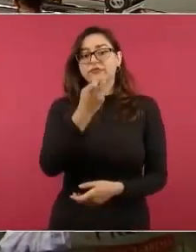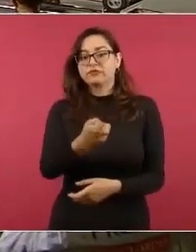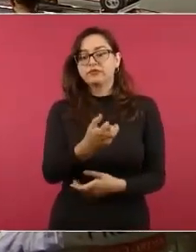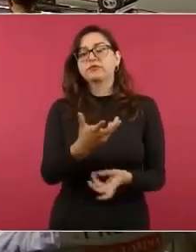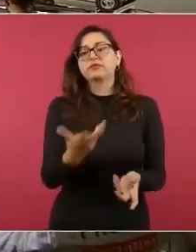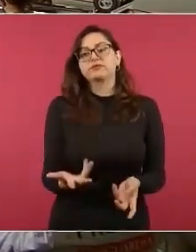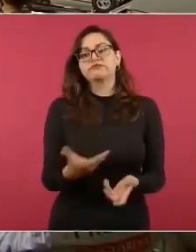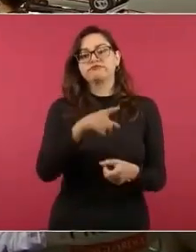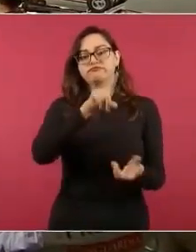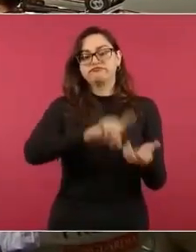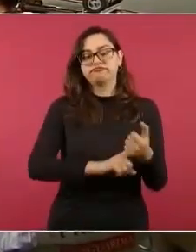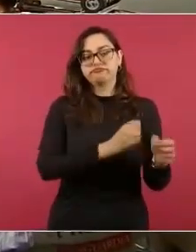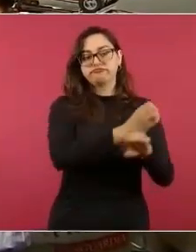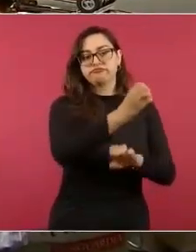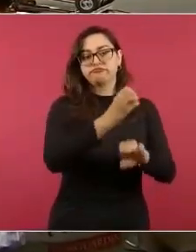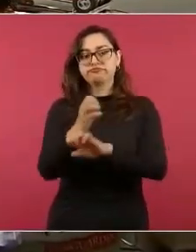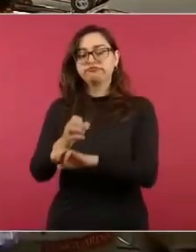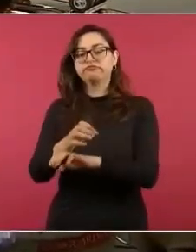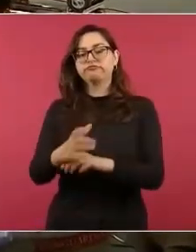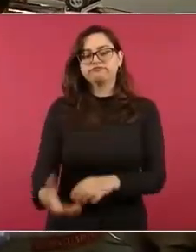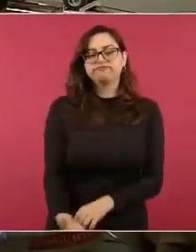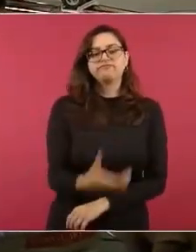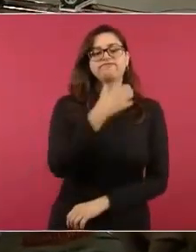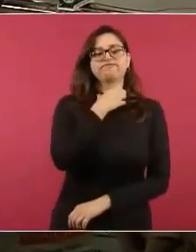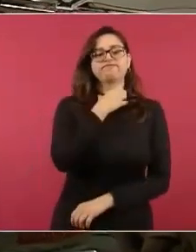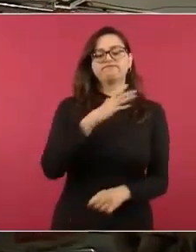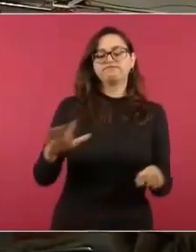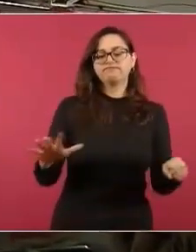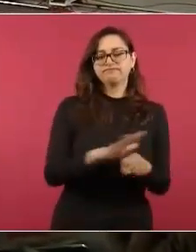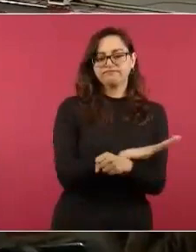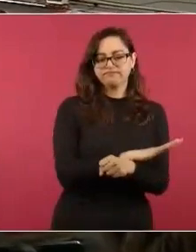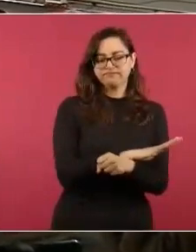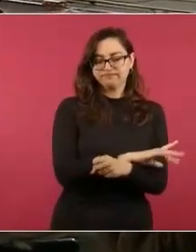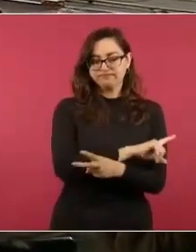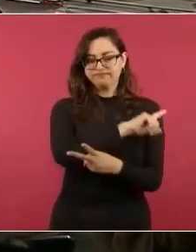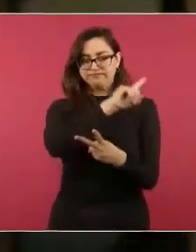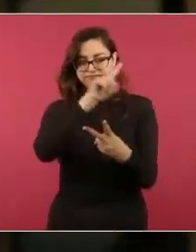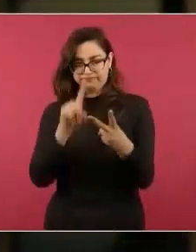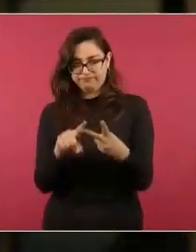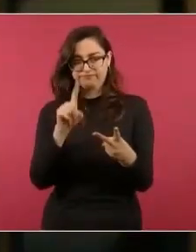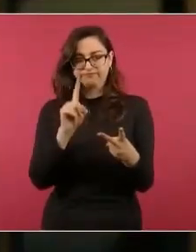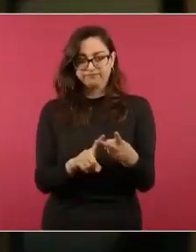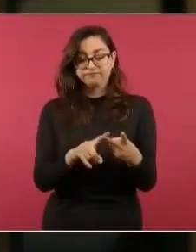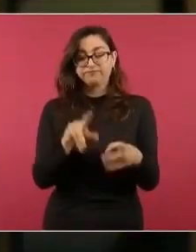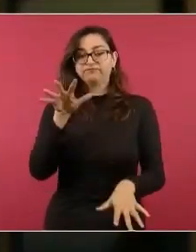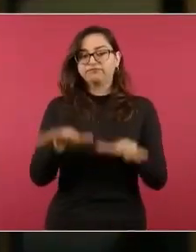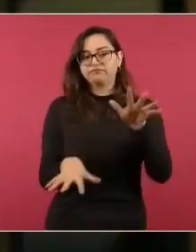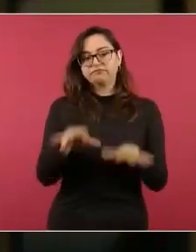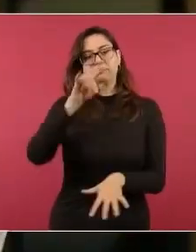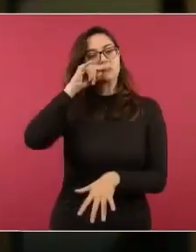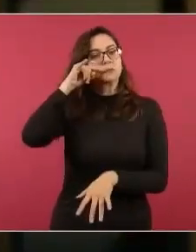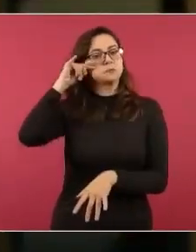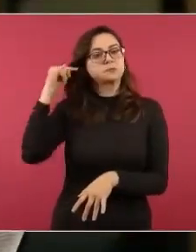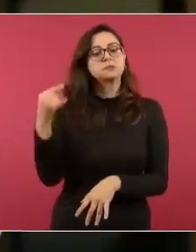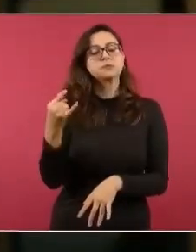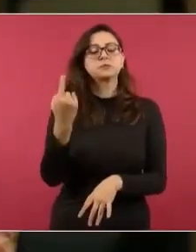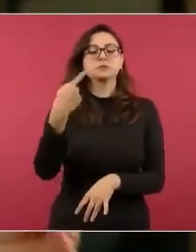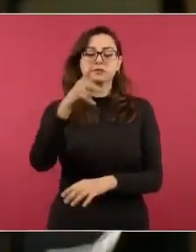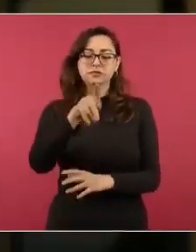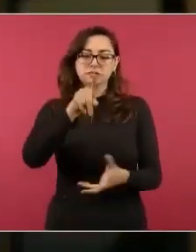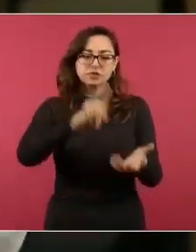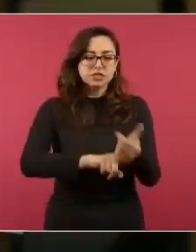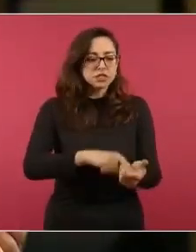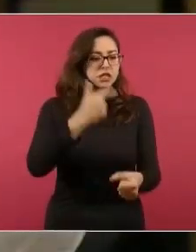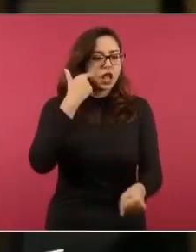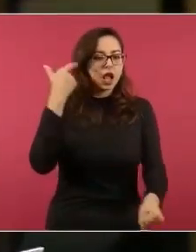saturación inmanejable. Pero hay un segundo aspecto que a veces no se nota. Hasta que está uno ahí, se da cuenta